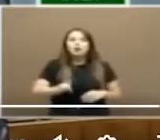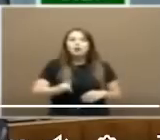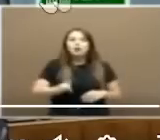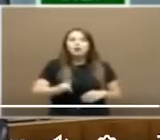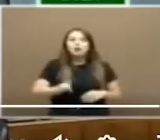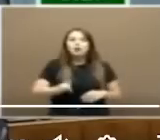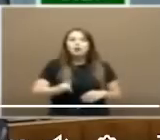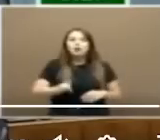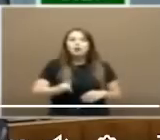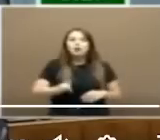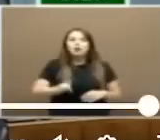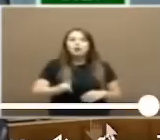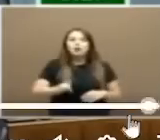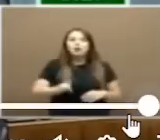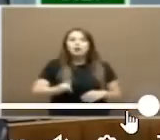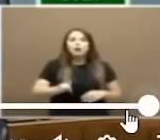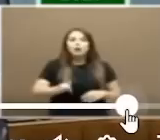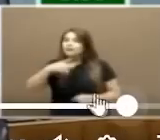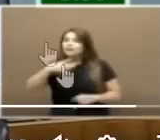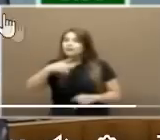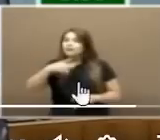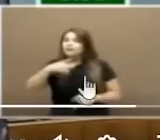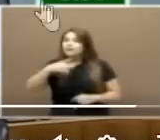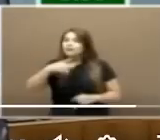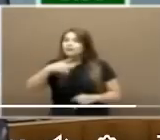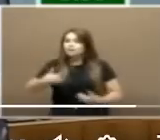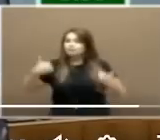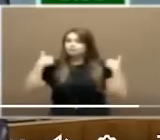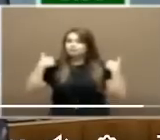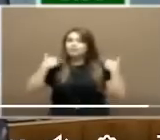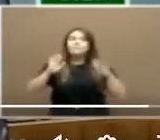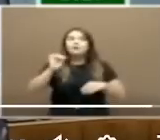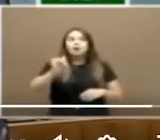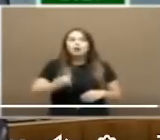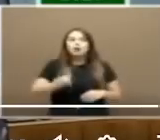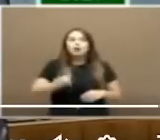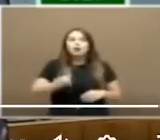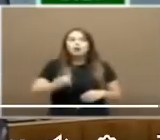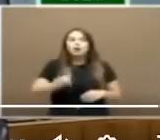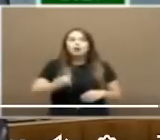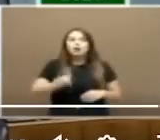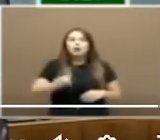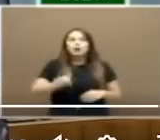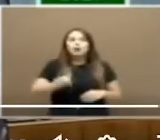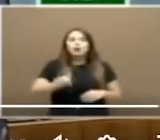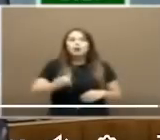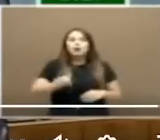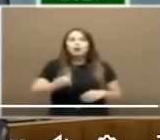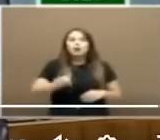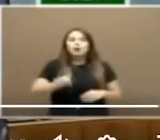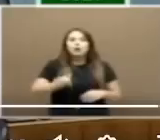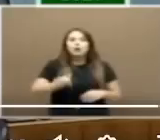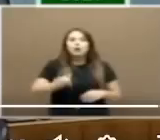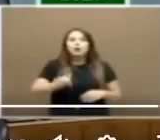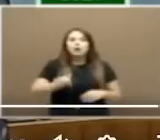nos importa es abrir pero mira las caras que las caras que ponen y los gestos y simplemente para que sepáis